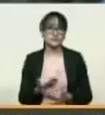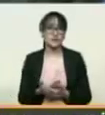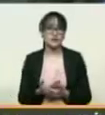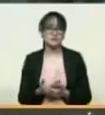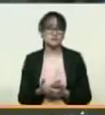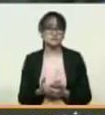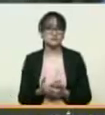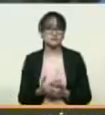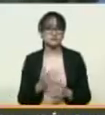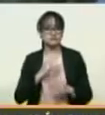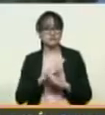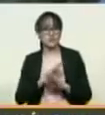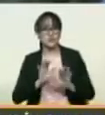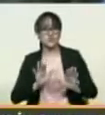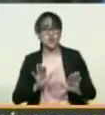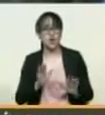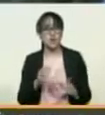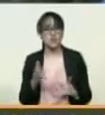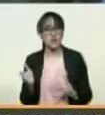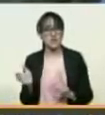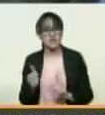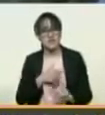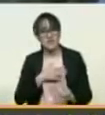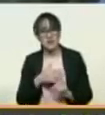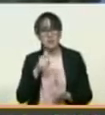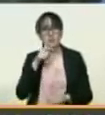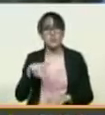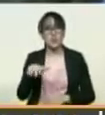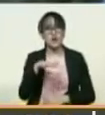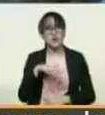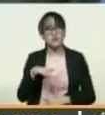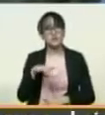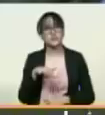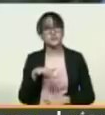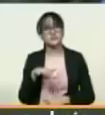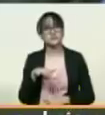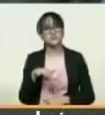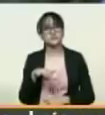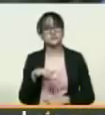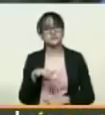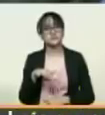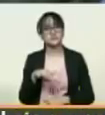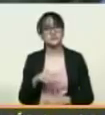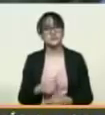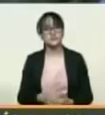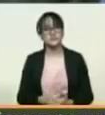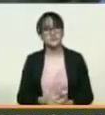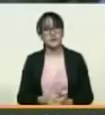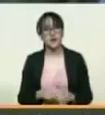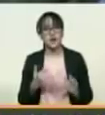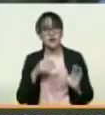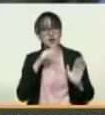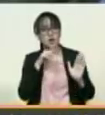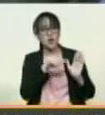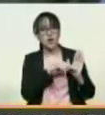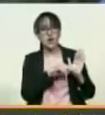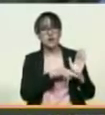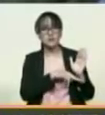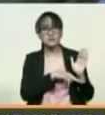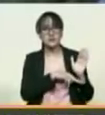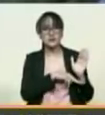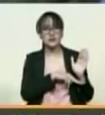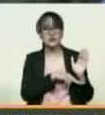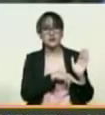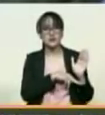restringir, de golpear a un pueblo, que tiene su origen en supuestas legislaciones, supuestas normativas. Y así como en